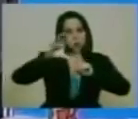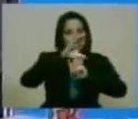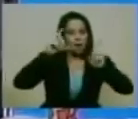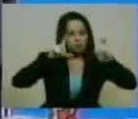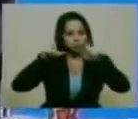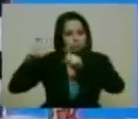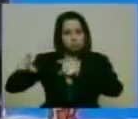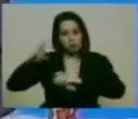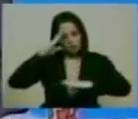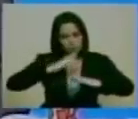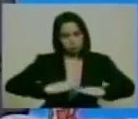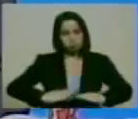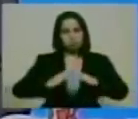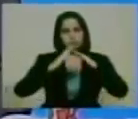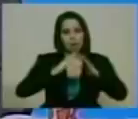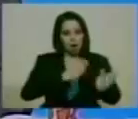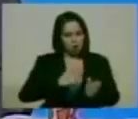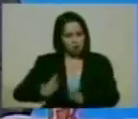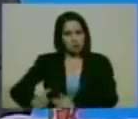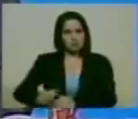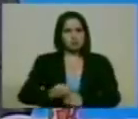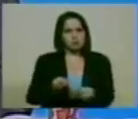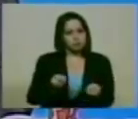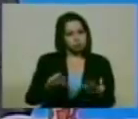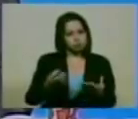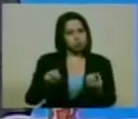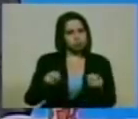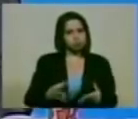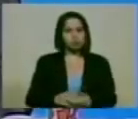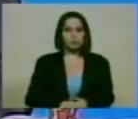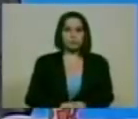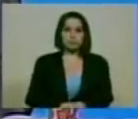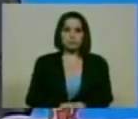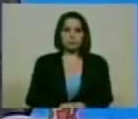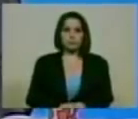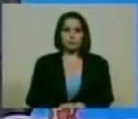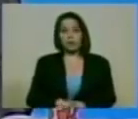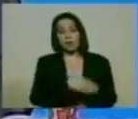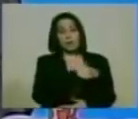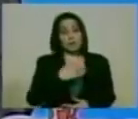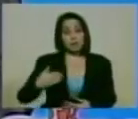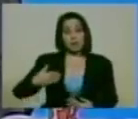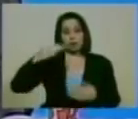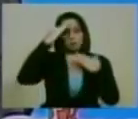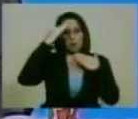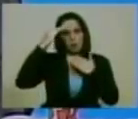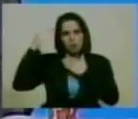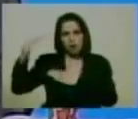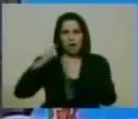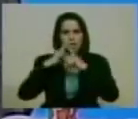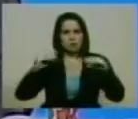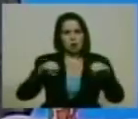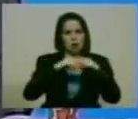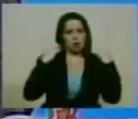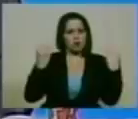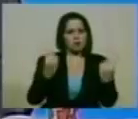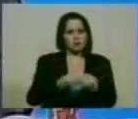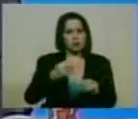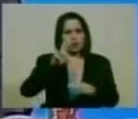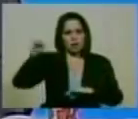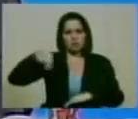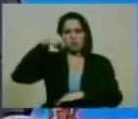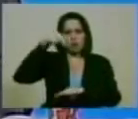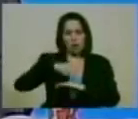dignidad, la organización. Quiero saludar a las organizaciones indígenas nacionales presentes,